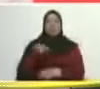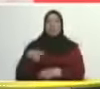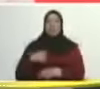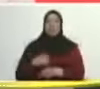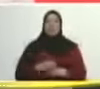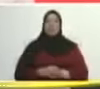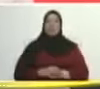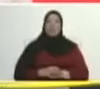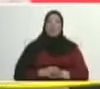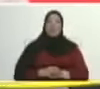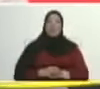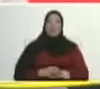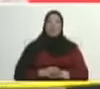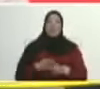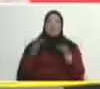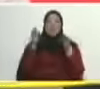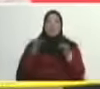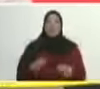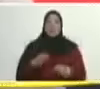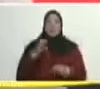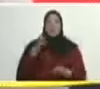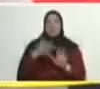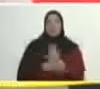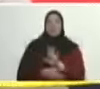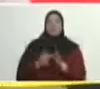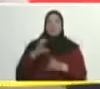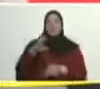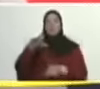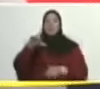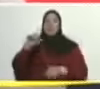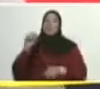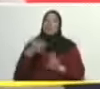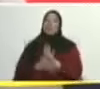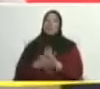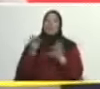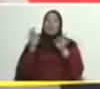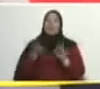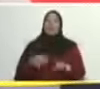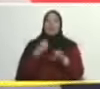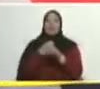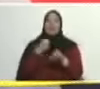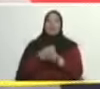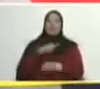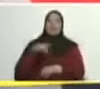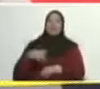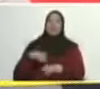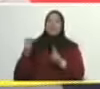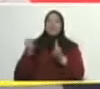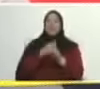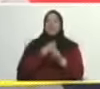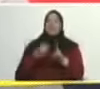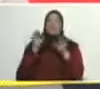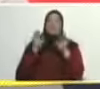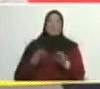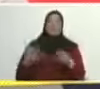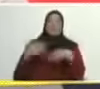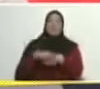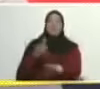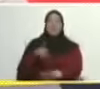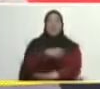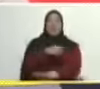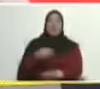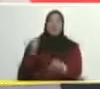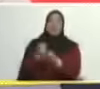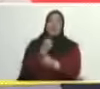fortaleciendo a la CELAC. Reiteramos la más enérgica condena a la violenta irrupción de la policía